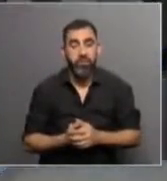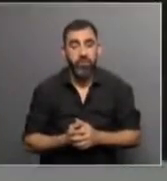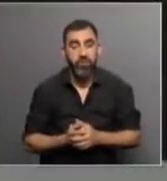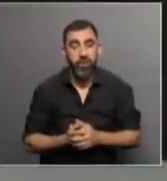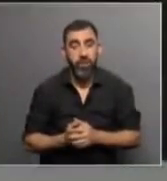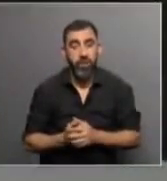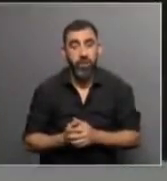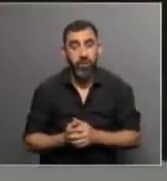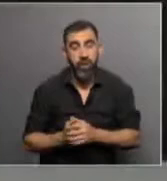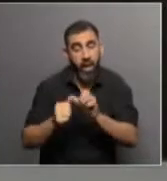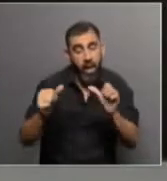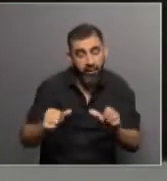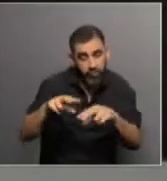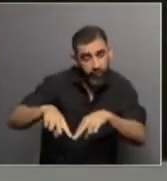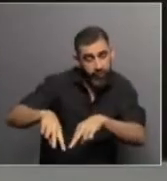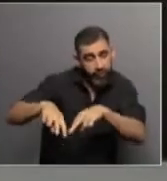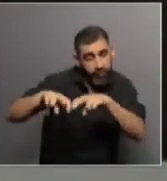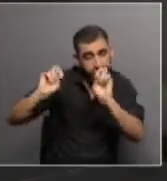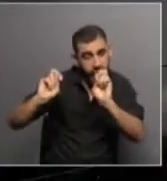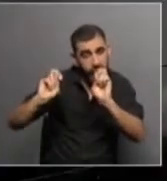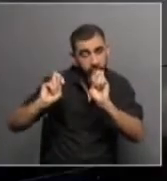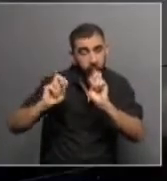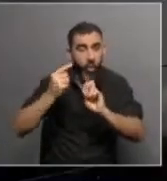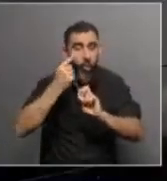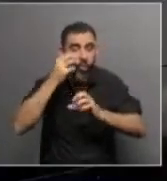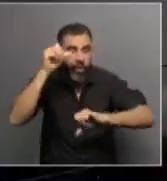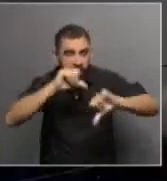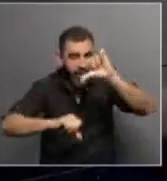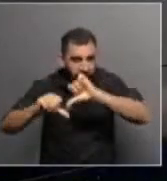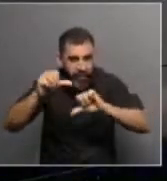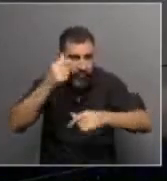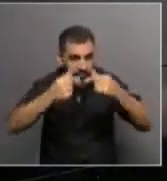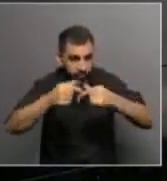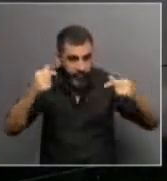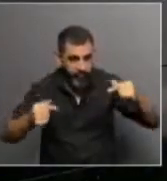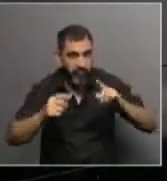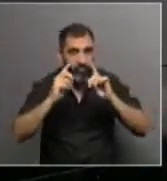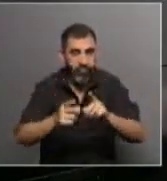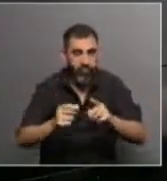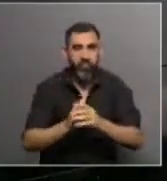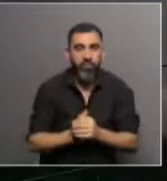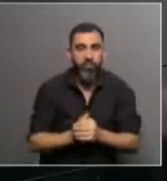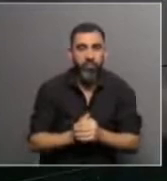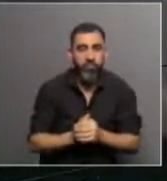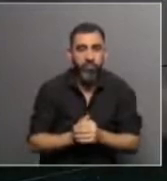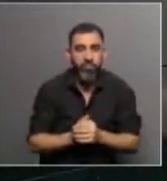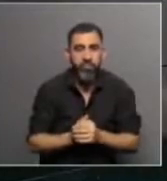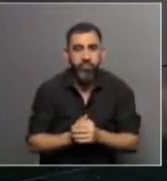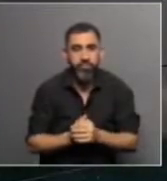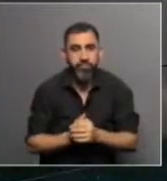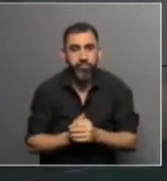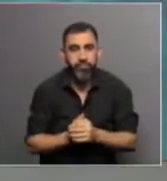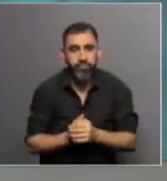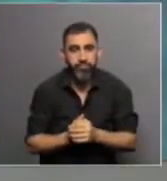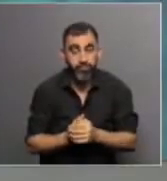la aproximación y el estudio a través de datos químicos y fundamentalmente de geocronología, es